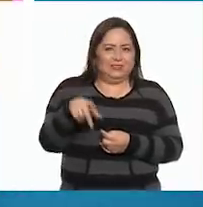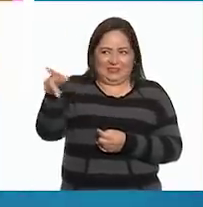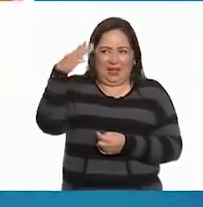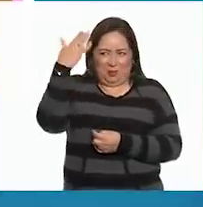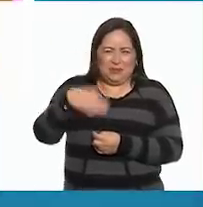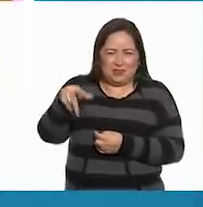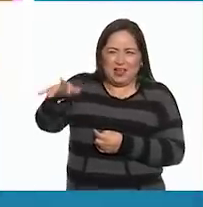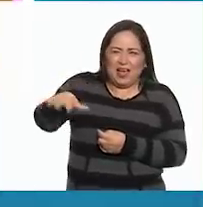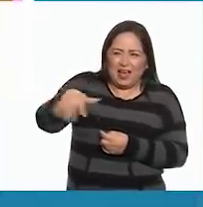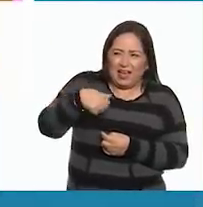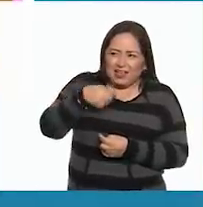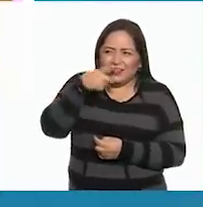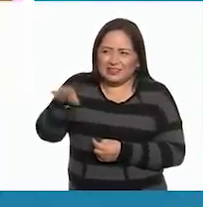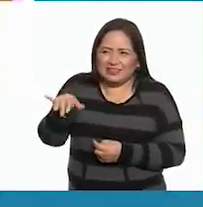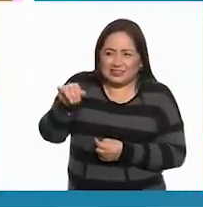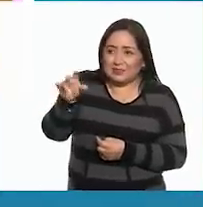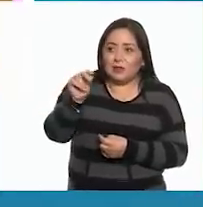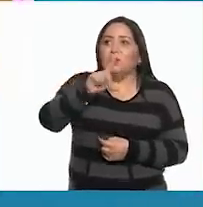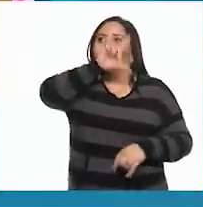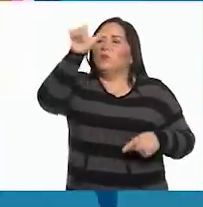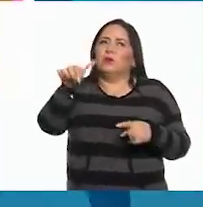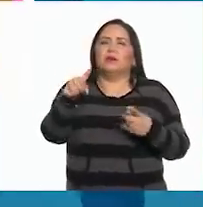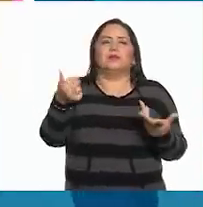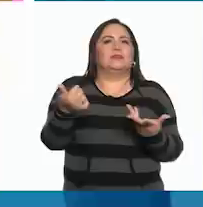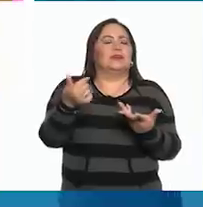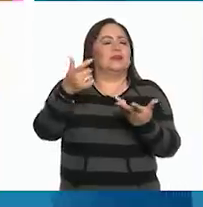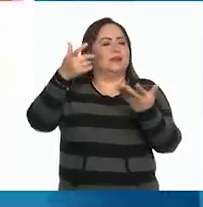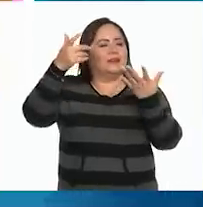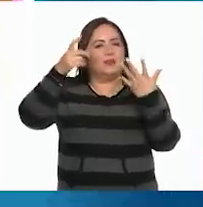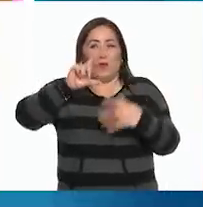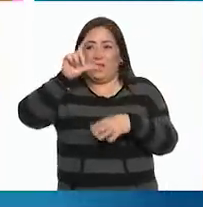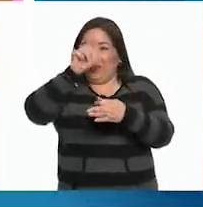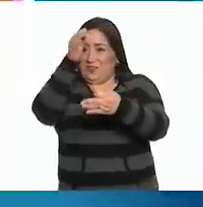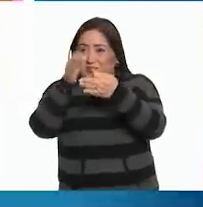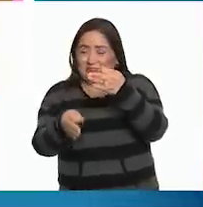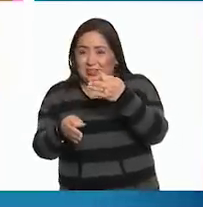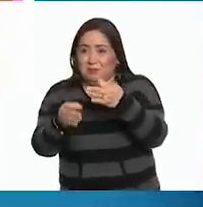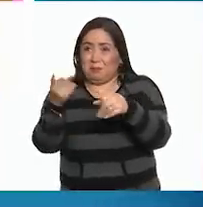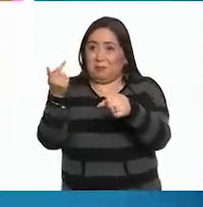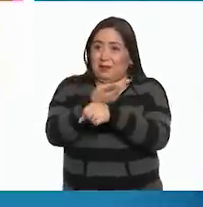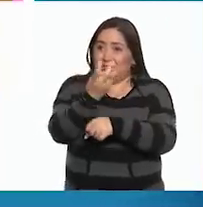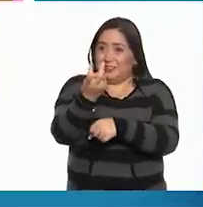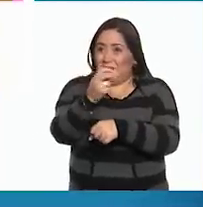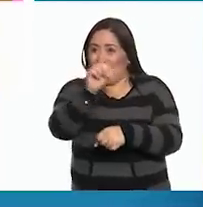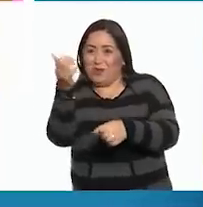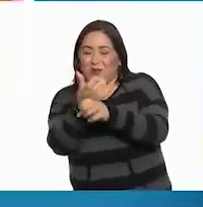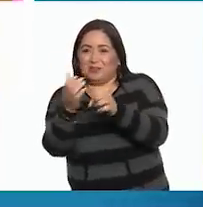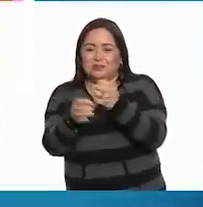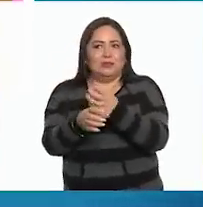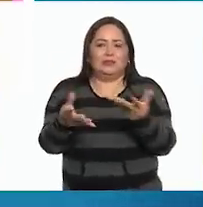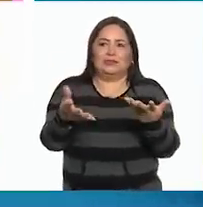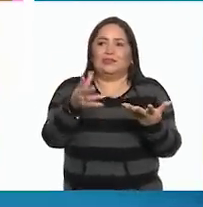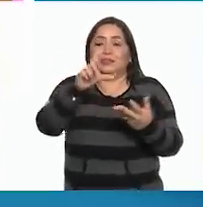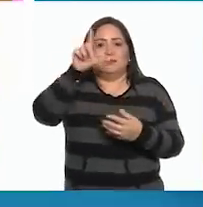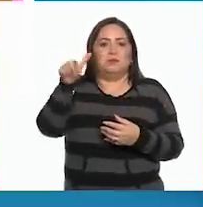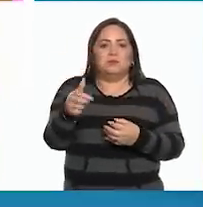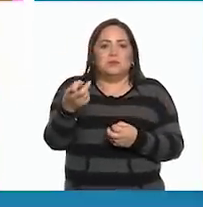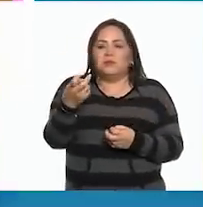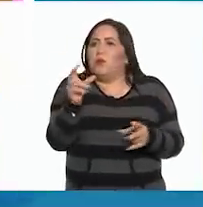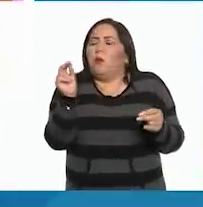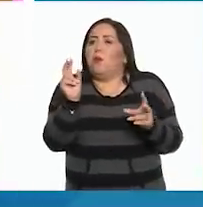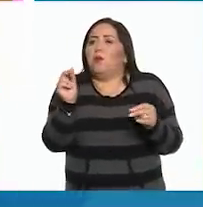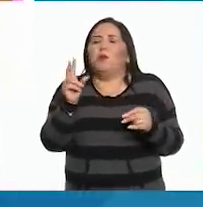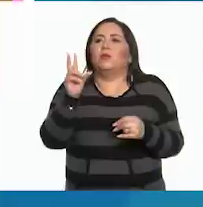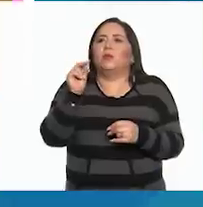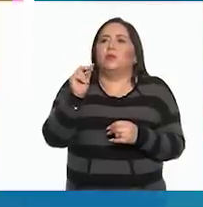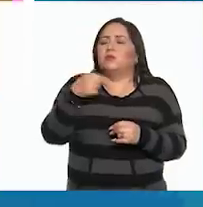¿no? De lo que te digo. Y luego, cuando al final pasa esta otra cosa, ¿no? Que es, dices, ¡no!